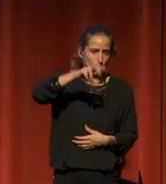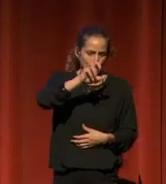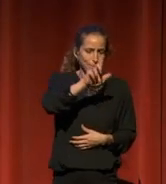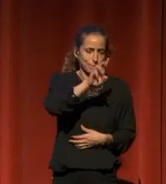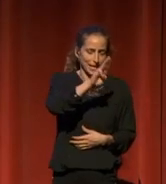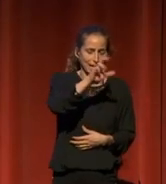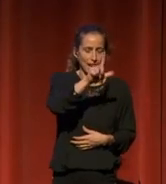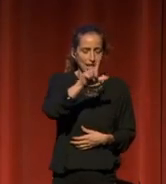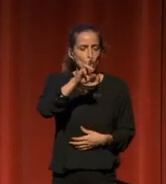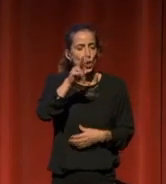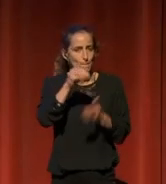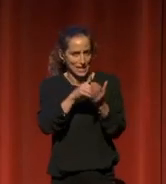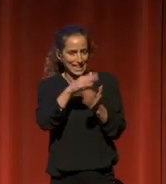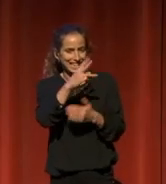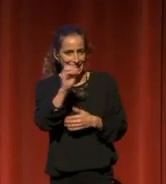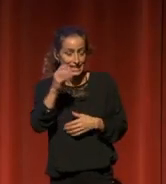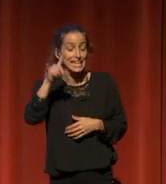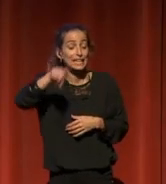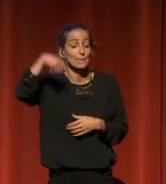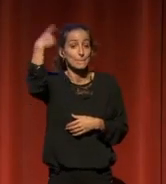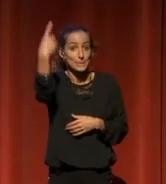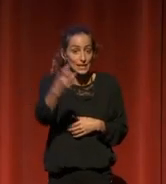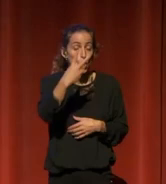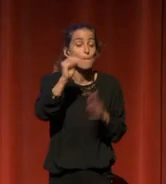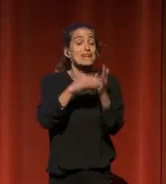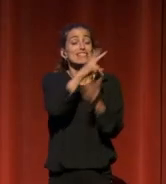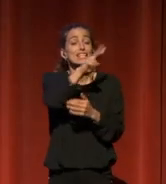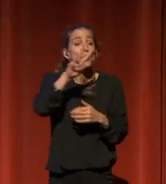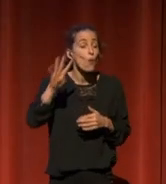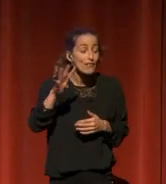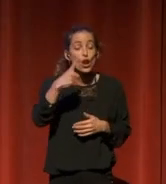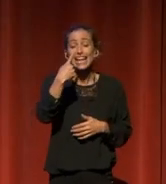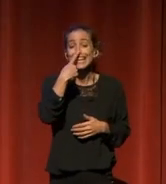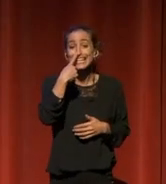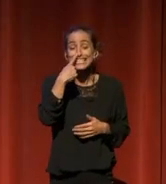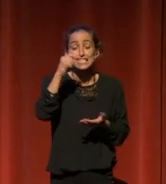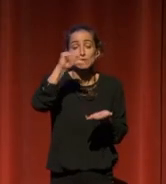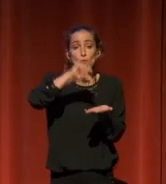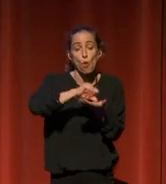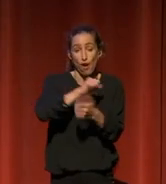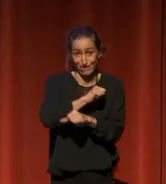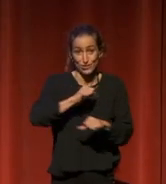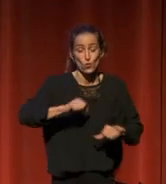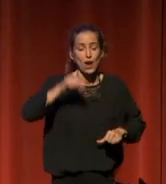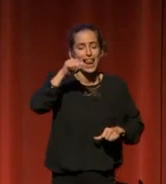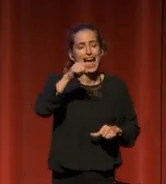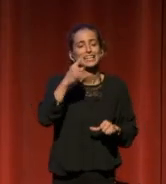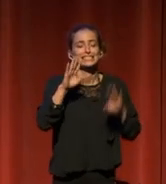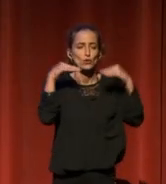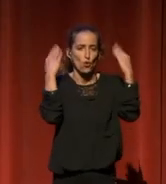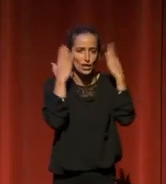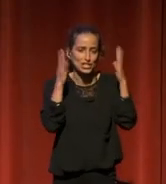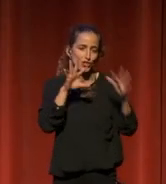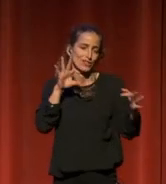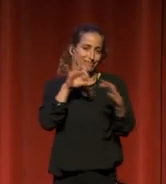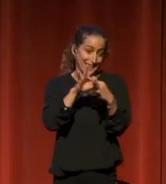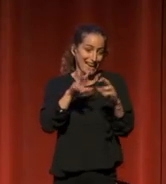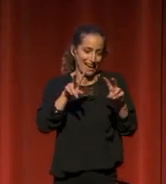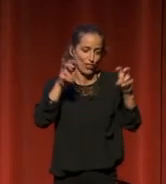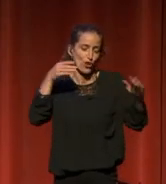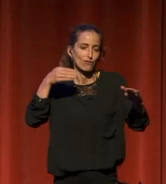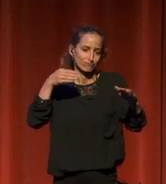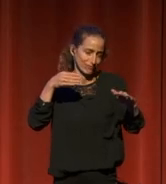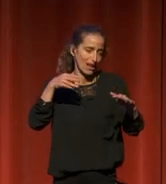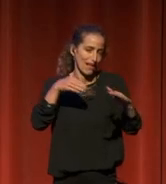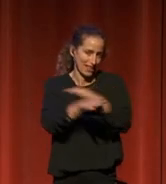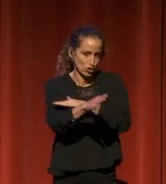2024 un congreso en Lisboa donde podréis encontrar acceso a la financiación Europea y también podes encontrar